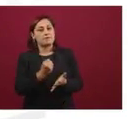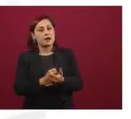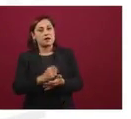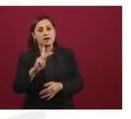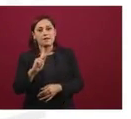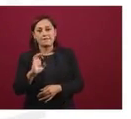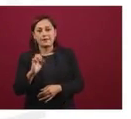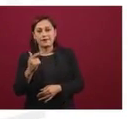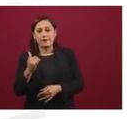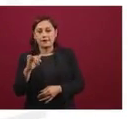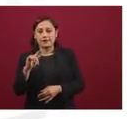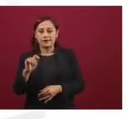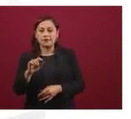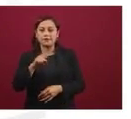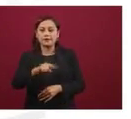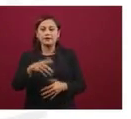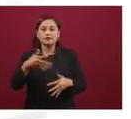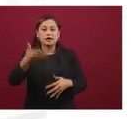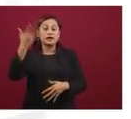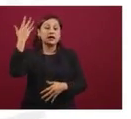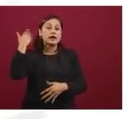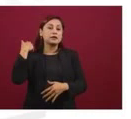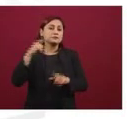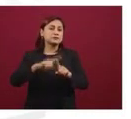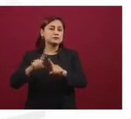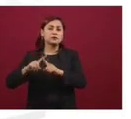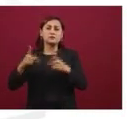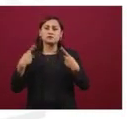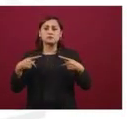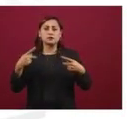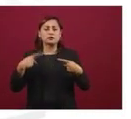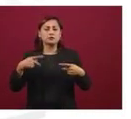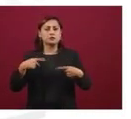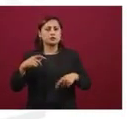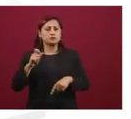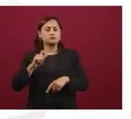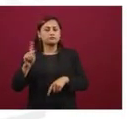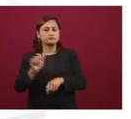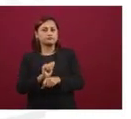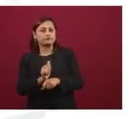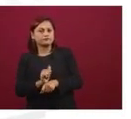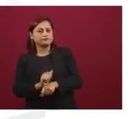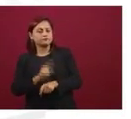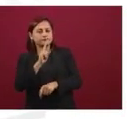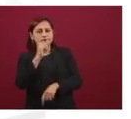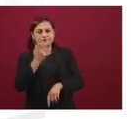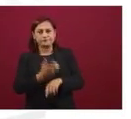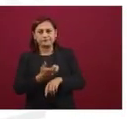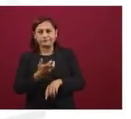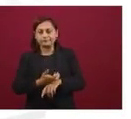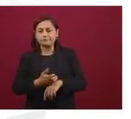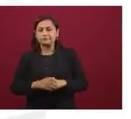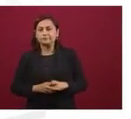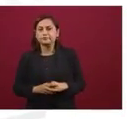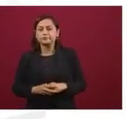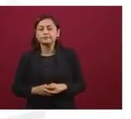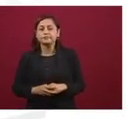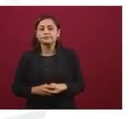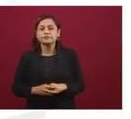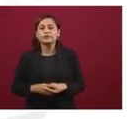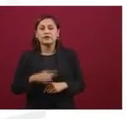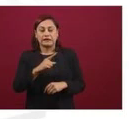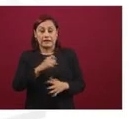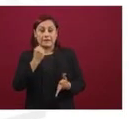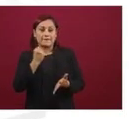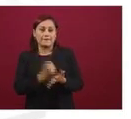a jackie kennedy elizabeth a él ahora sofía loren en lo que le sea imaginar marquen si lo que es pero aparte